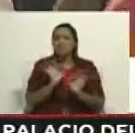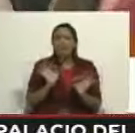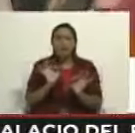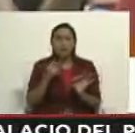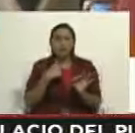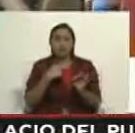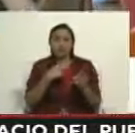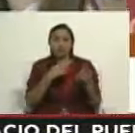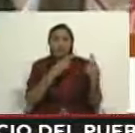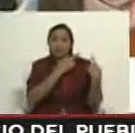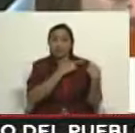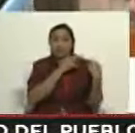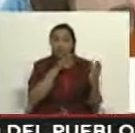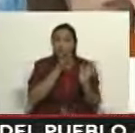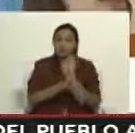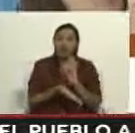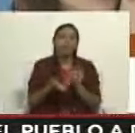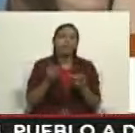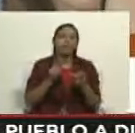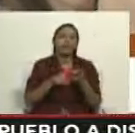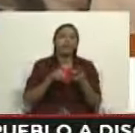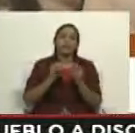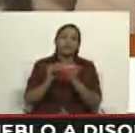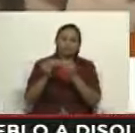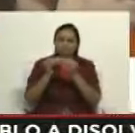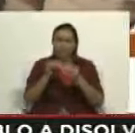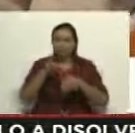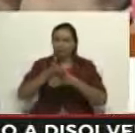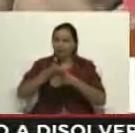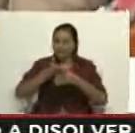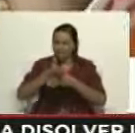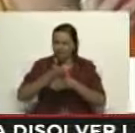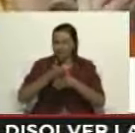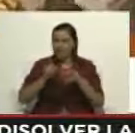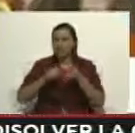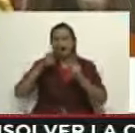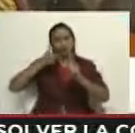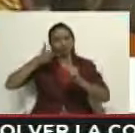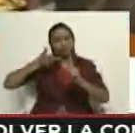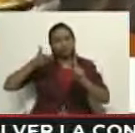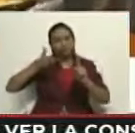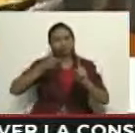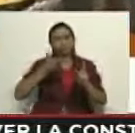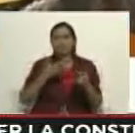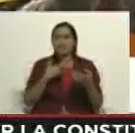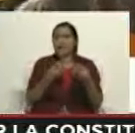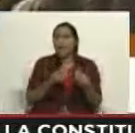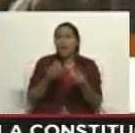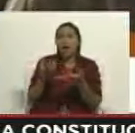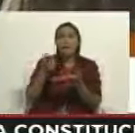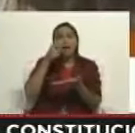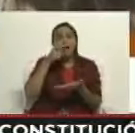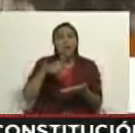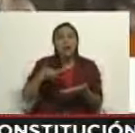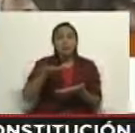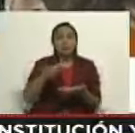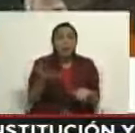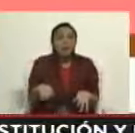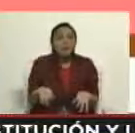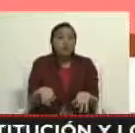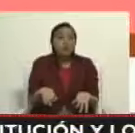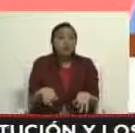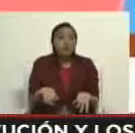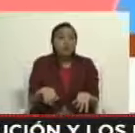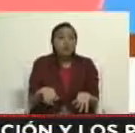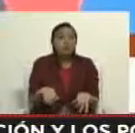encargada de la carpintería, de la herrería, le decía, ¿qué le vamos a dar al pueblo? Y allí con la